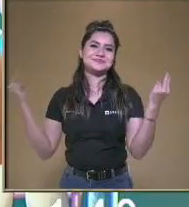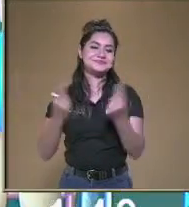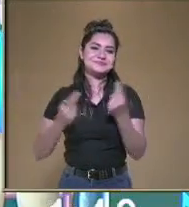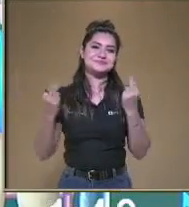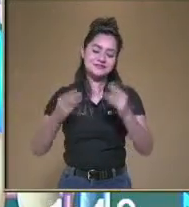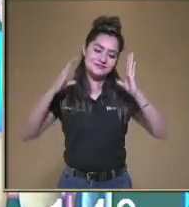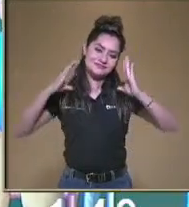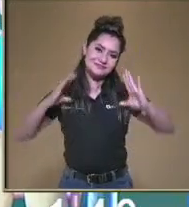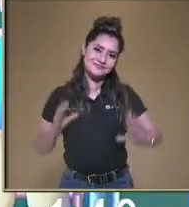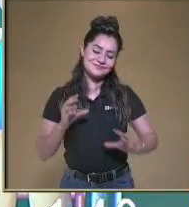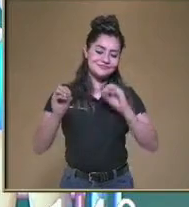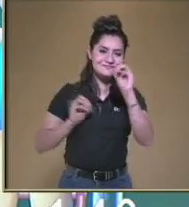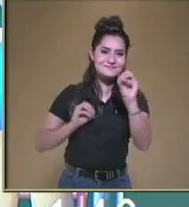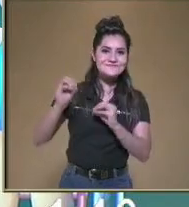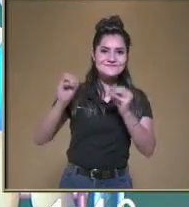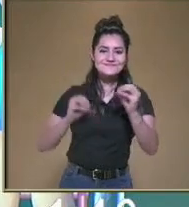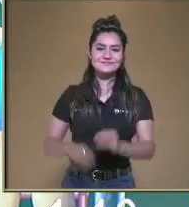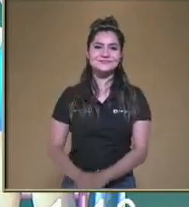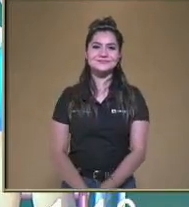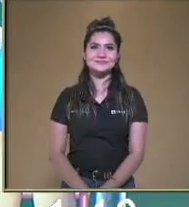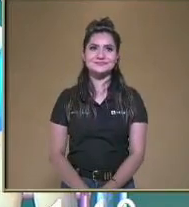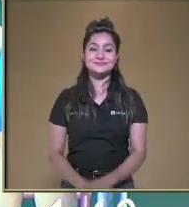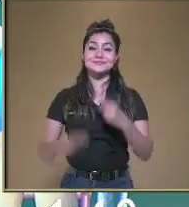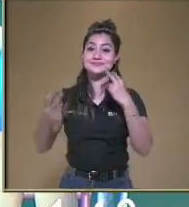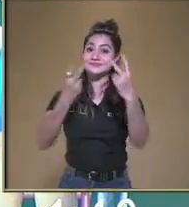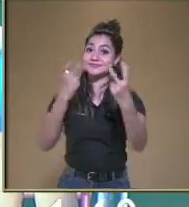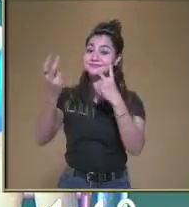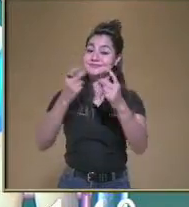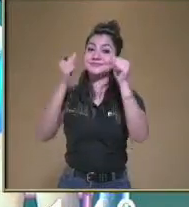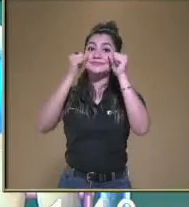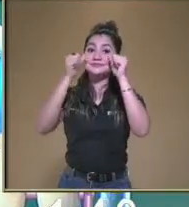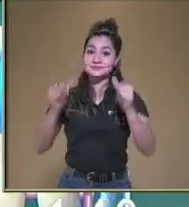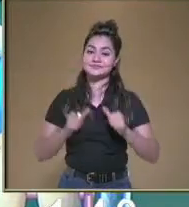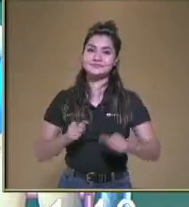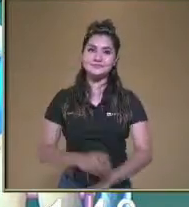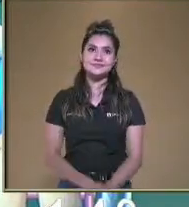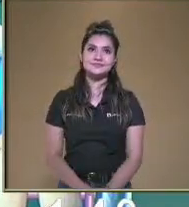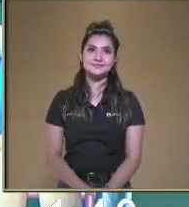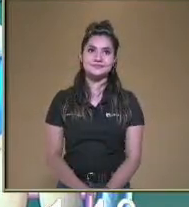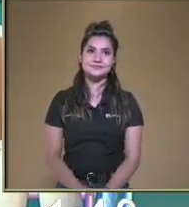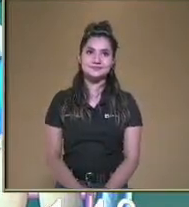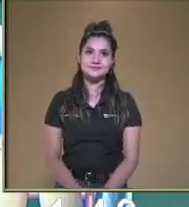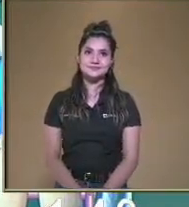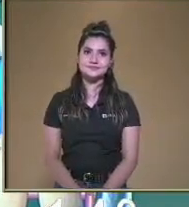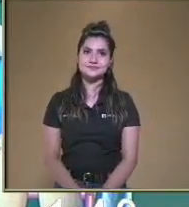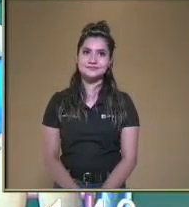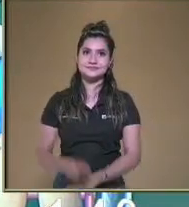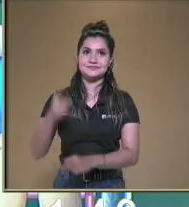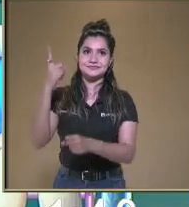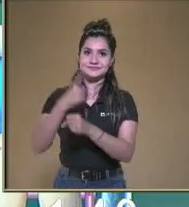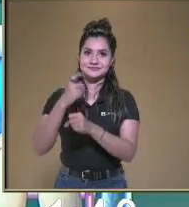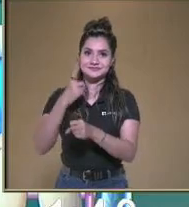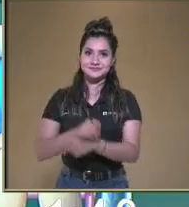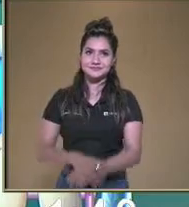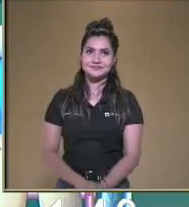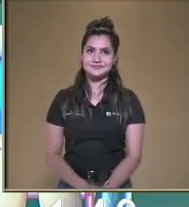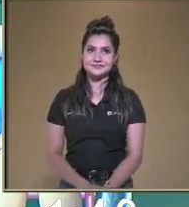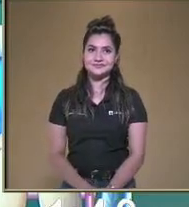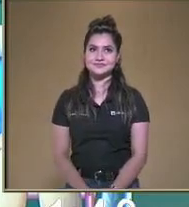Pongan atención todas las personas que nos están viendo y todas las personas que nos están escuchando. Lo primero que tenemos que hacer es